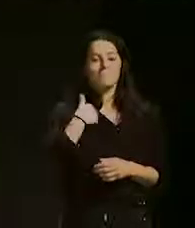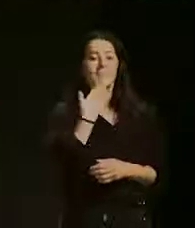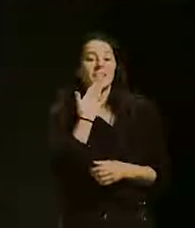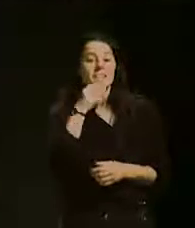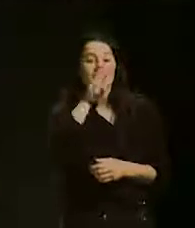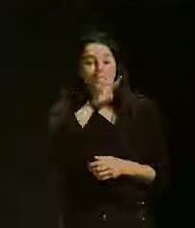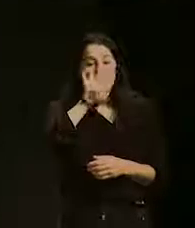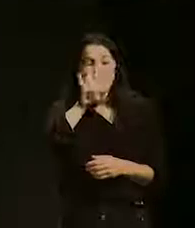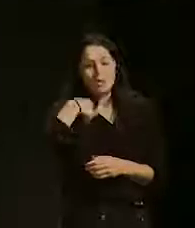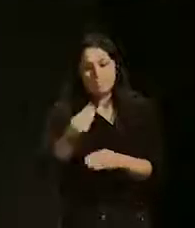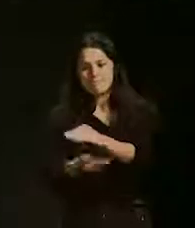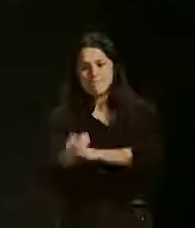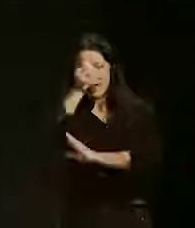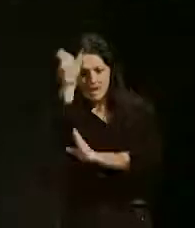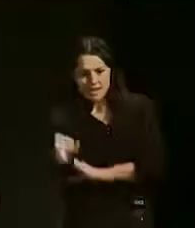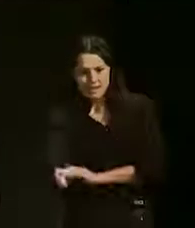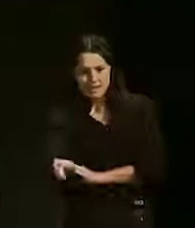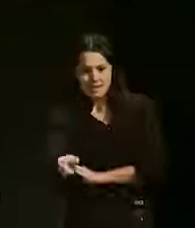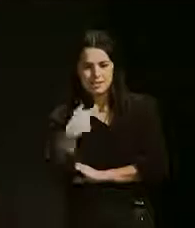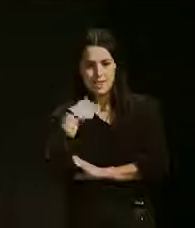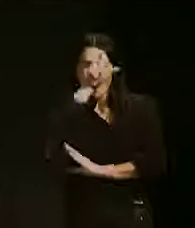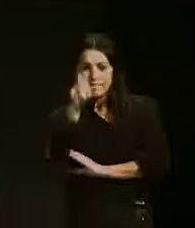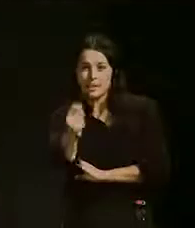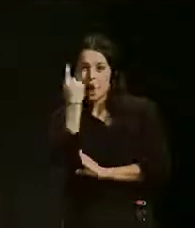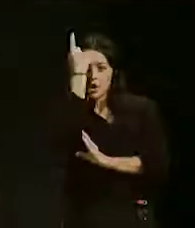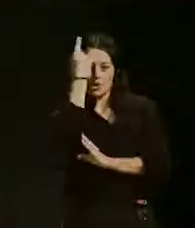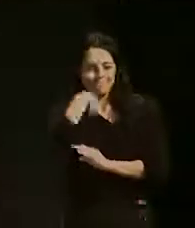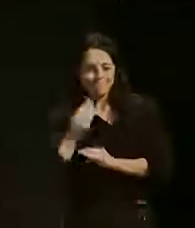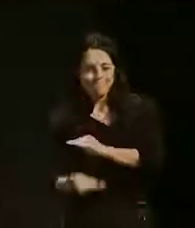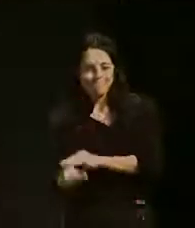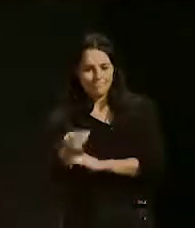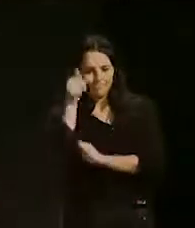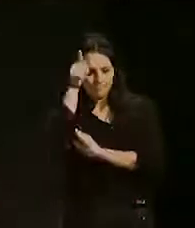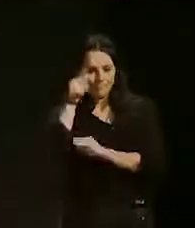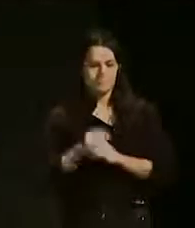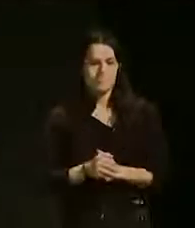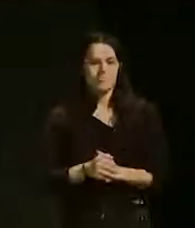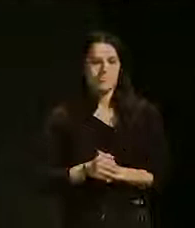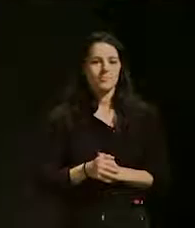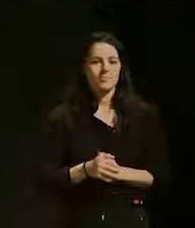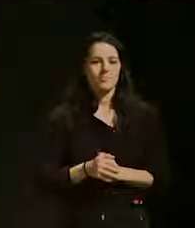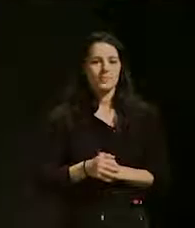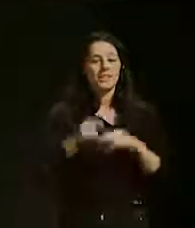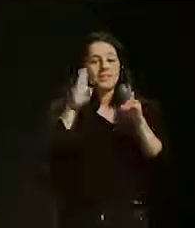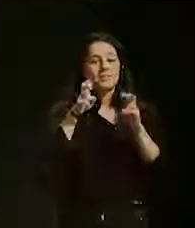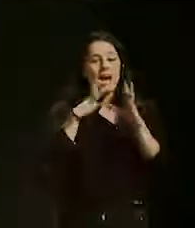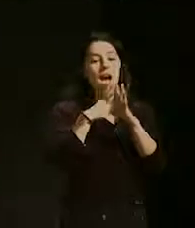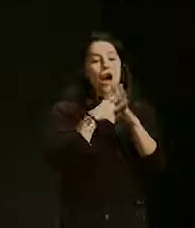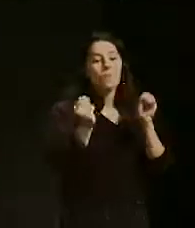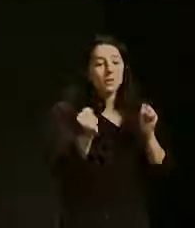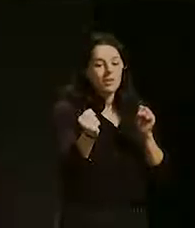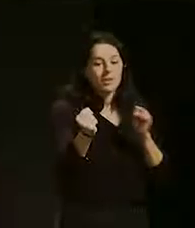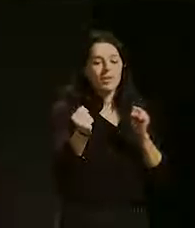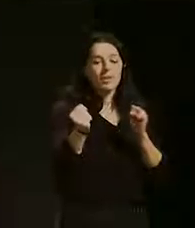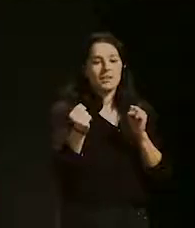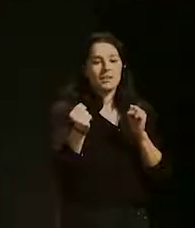de la Italia, soy italiana. Vengo del norte de la Italia. Y la cuestión de la complicidad